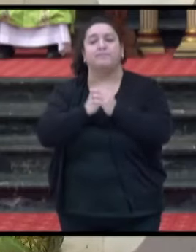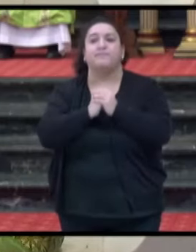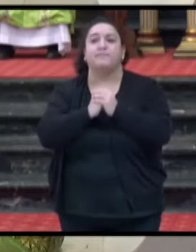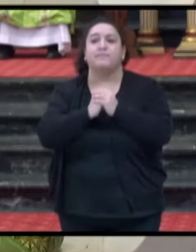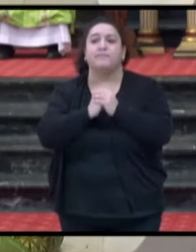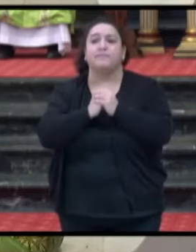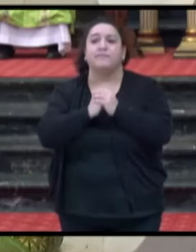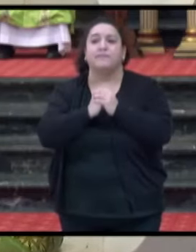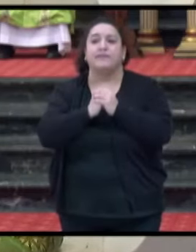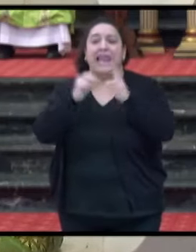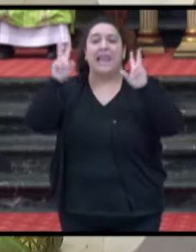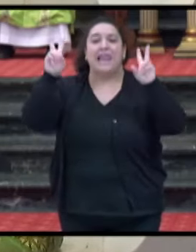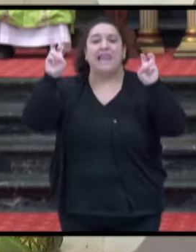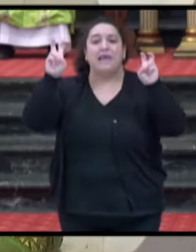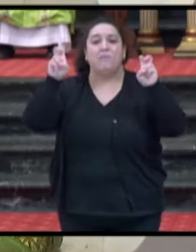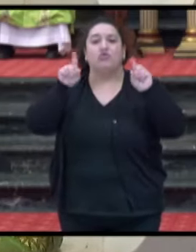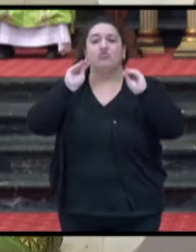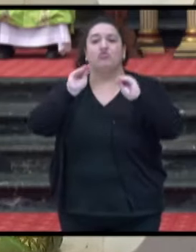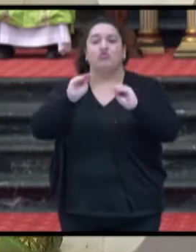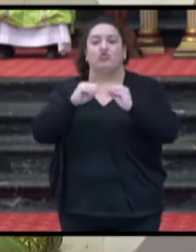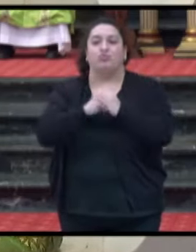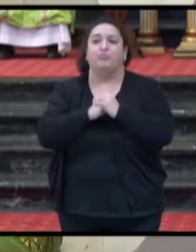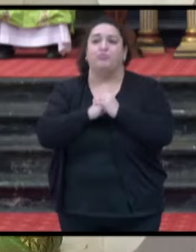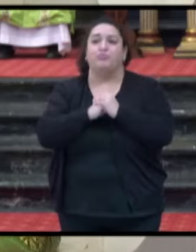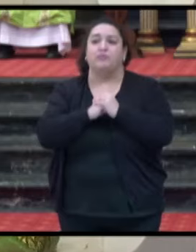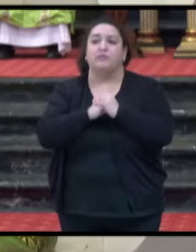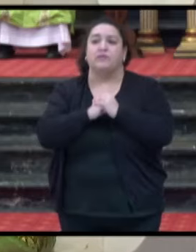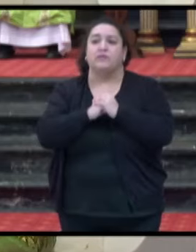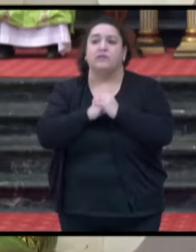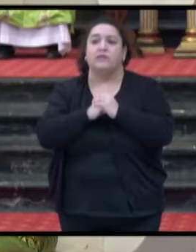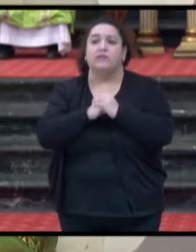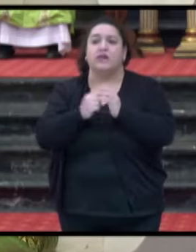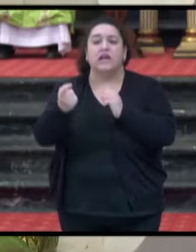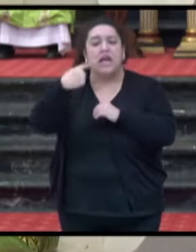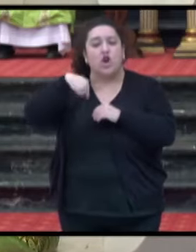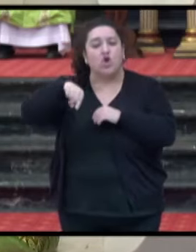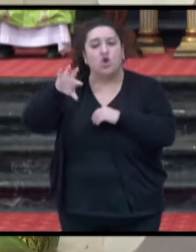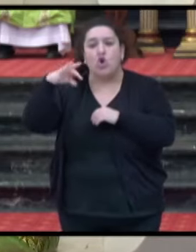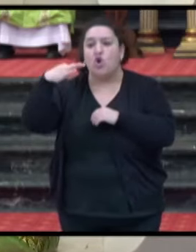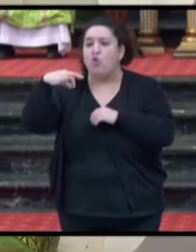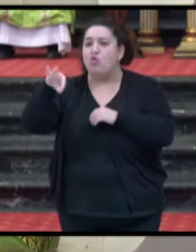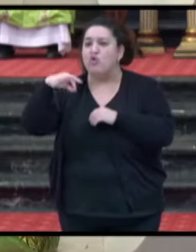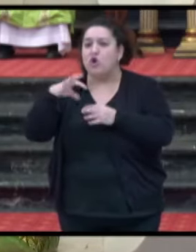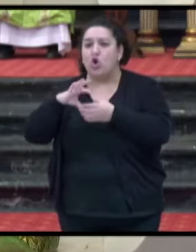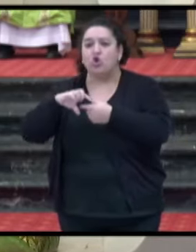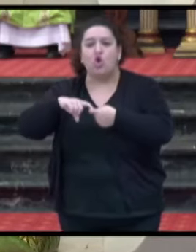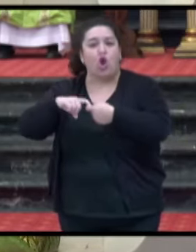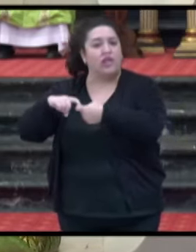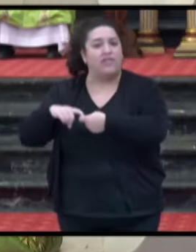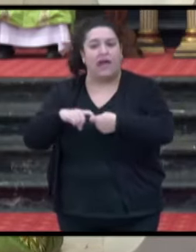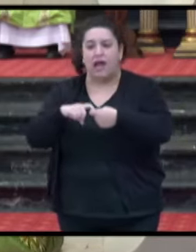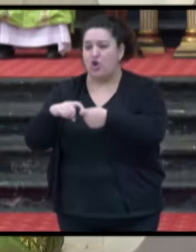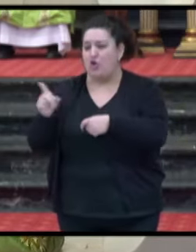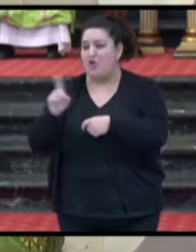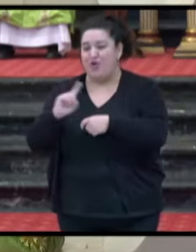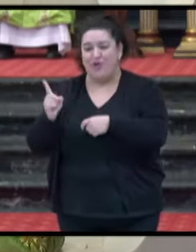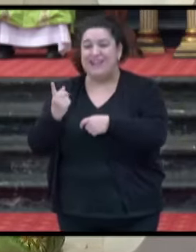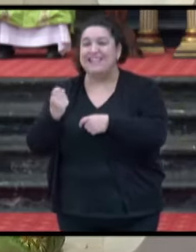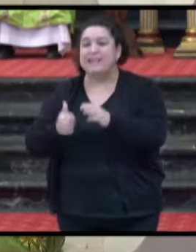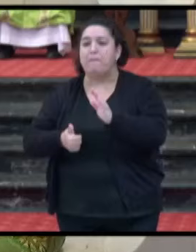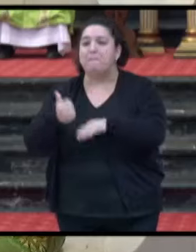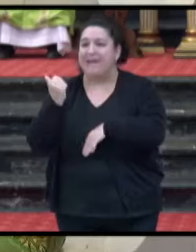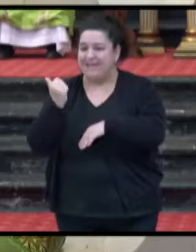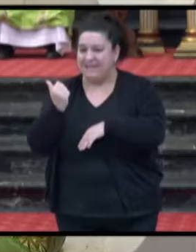Ese es su lema continuo que no solo se solidarios sino que lo